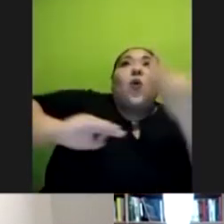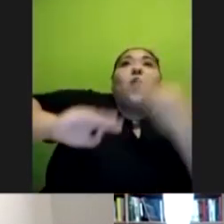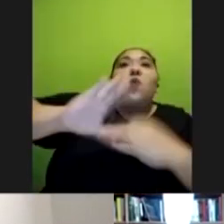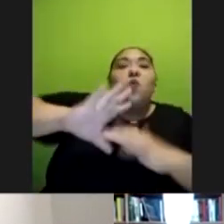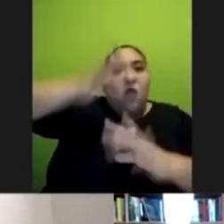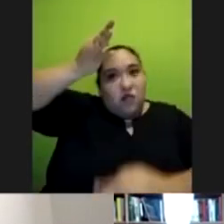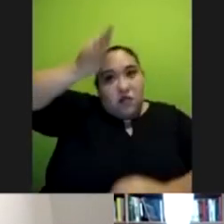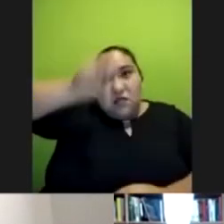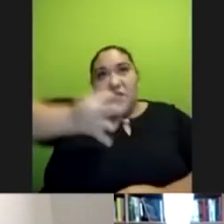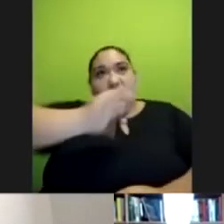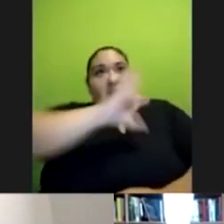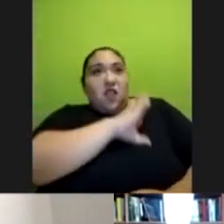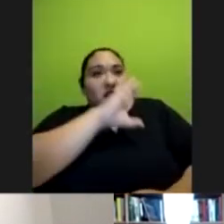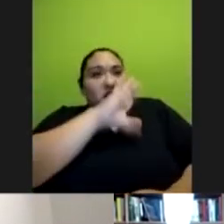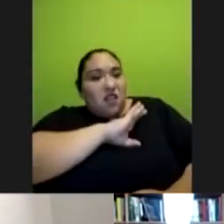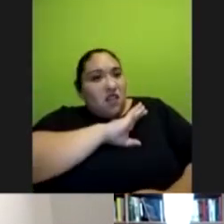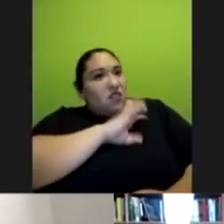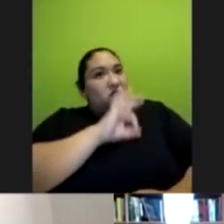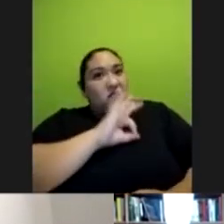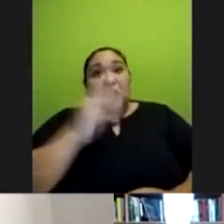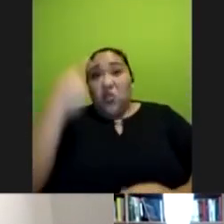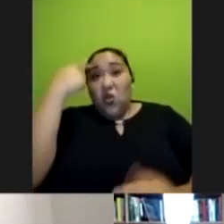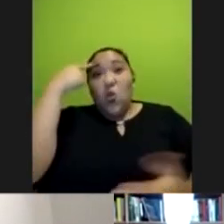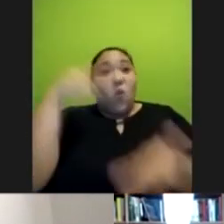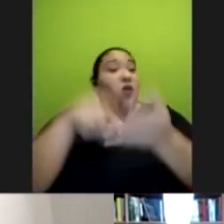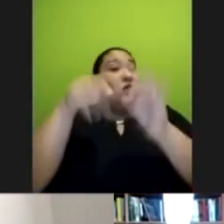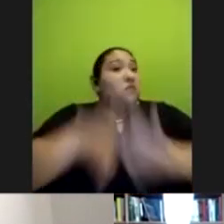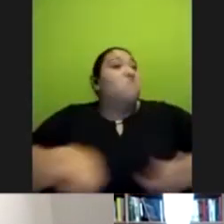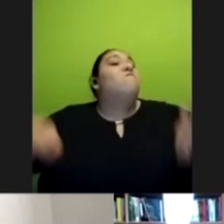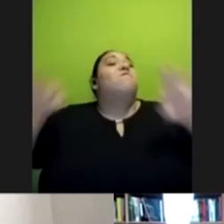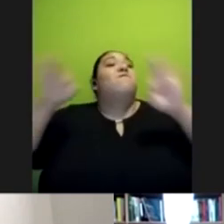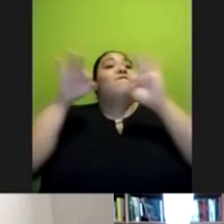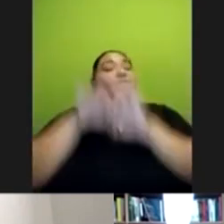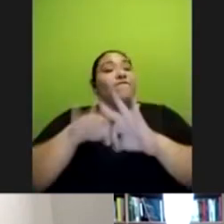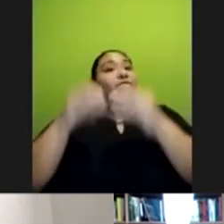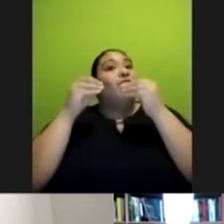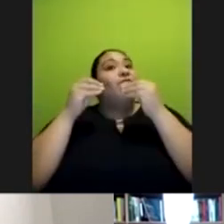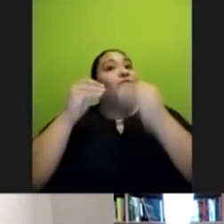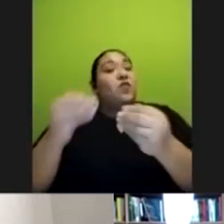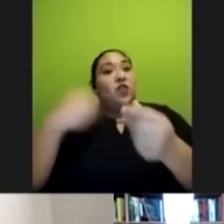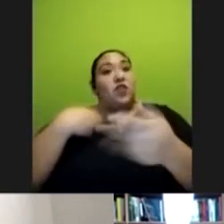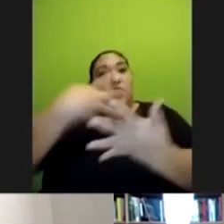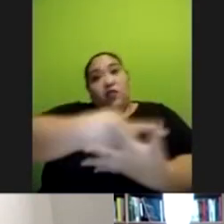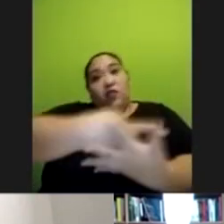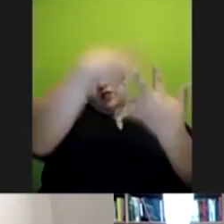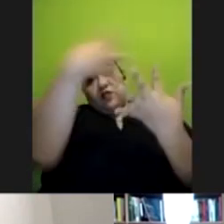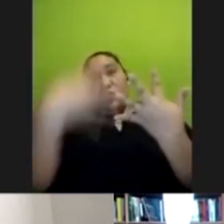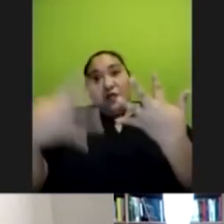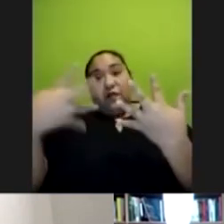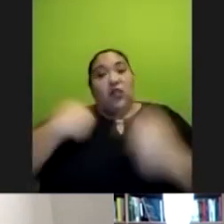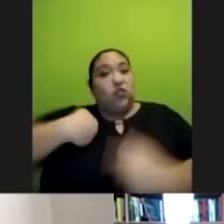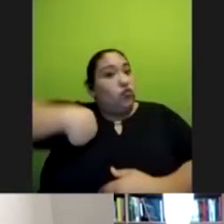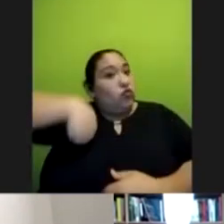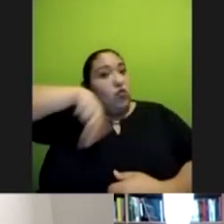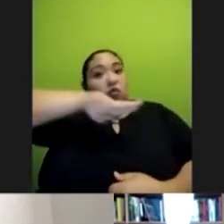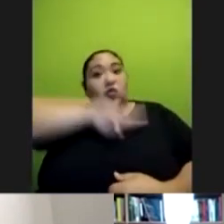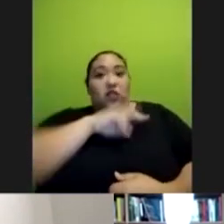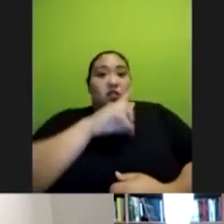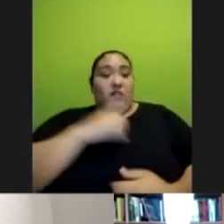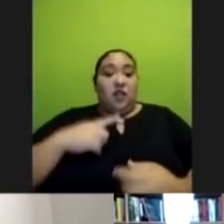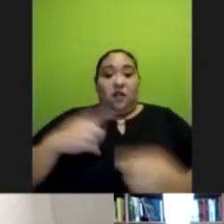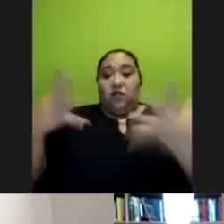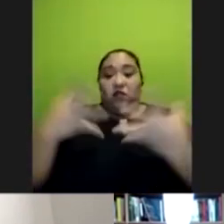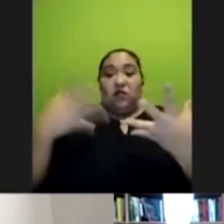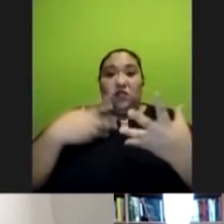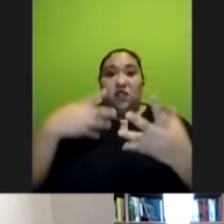las y los niños. Y creo que todos y todas pues tenemos que hacer este esfuerzo en nuestro ámbito para poder, para que esto sea